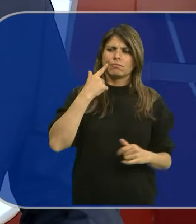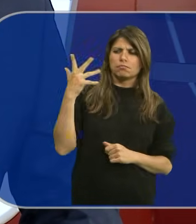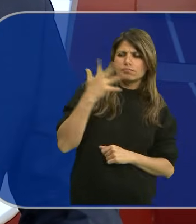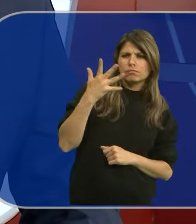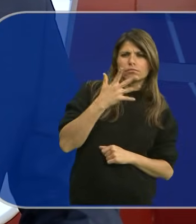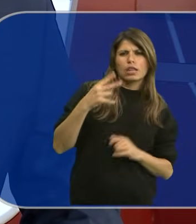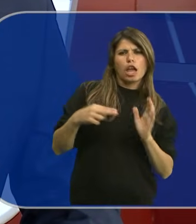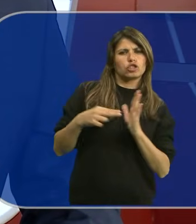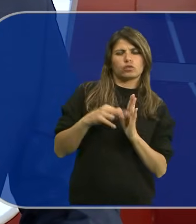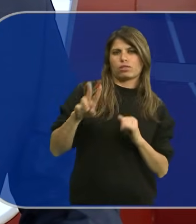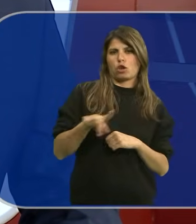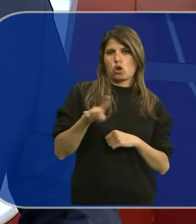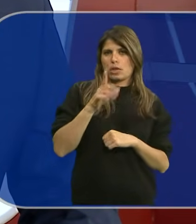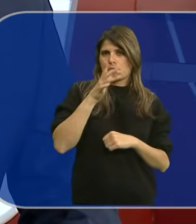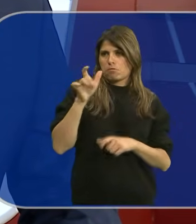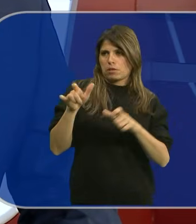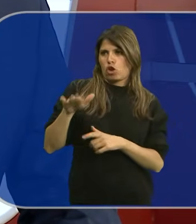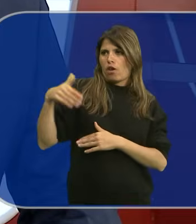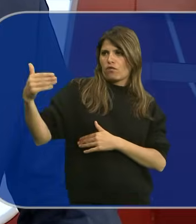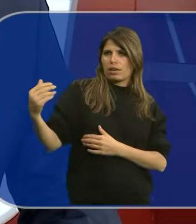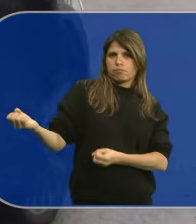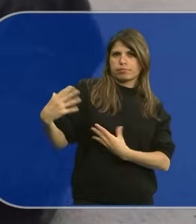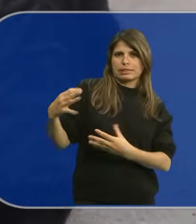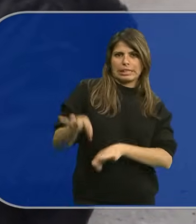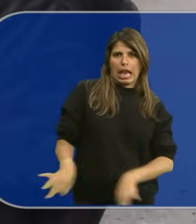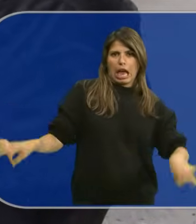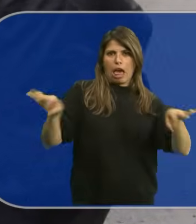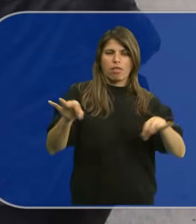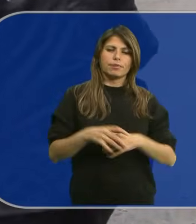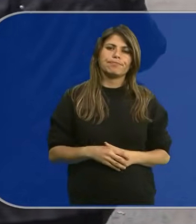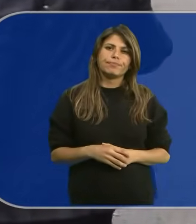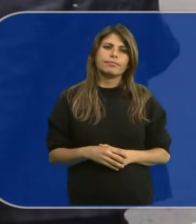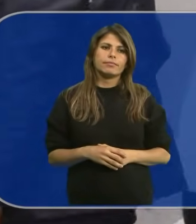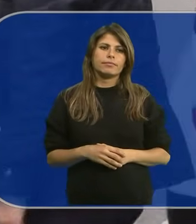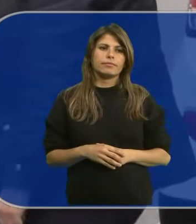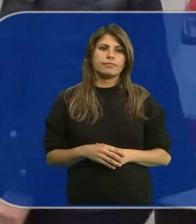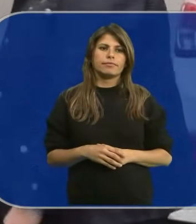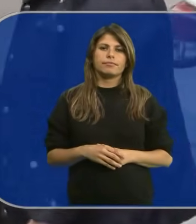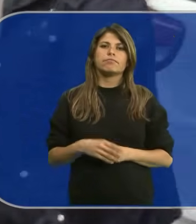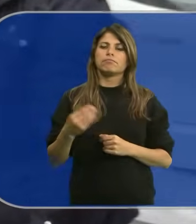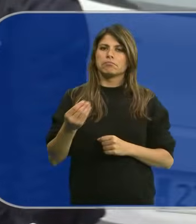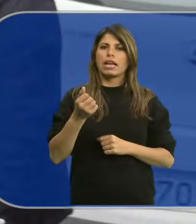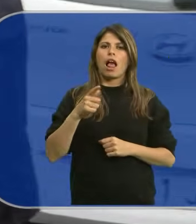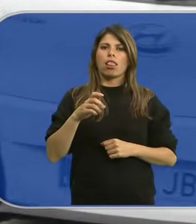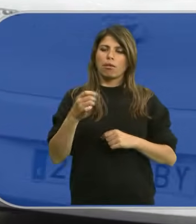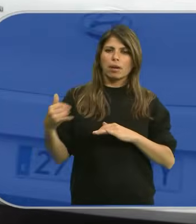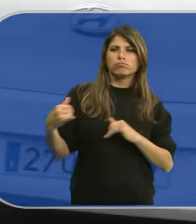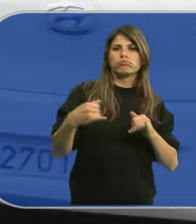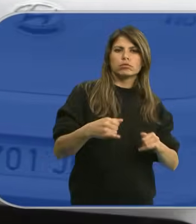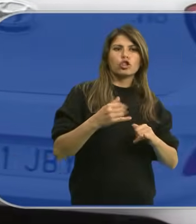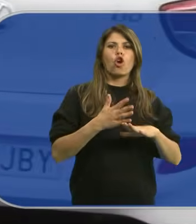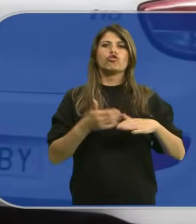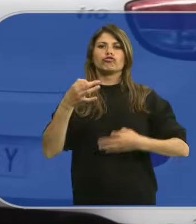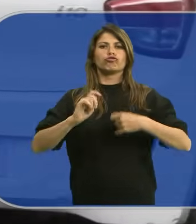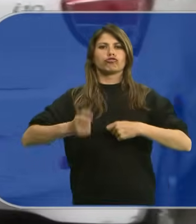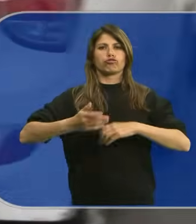se tratara de un enchufe, porque nadie le dijo nada. Con buen semblante, Aldama llegaba al Supremo para afrontar